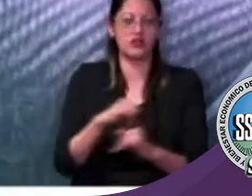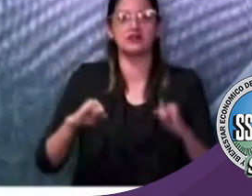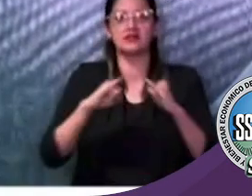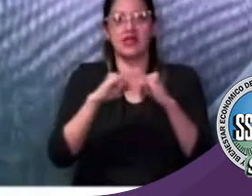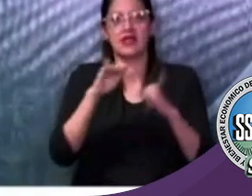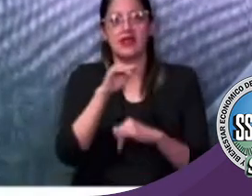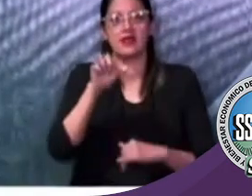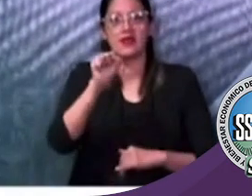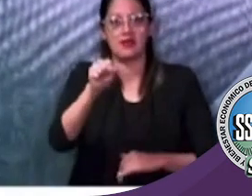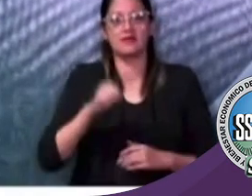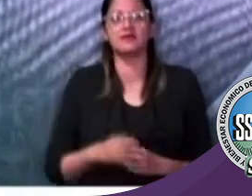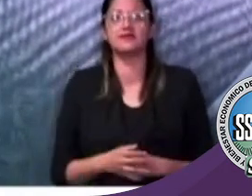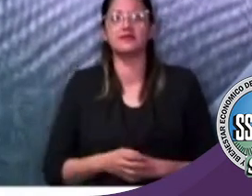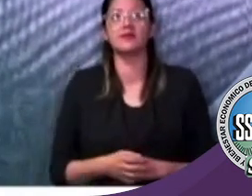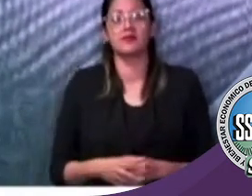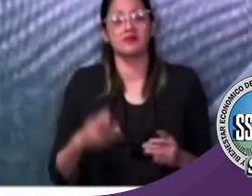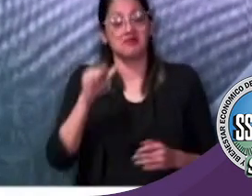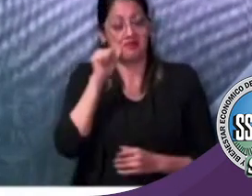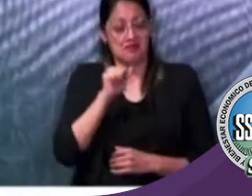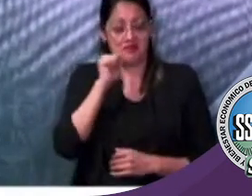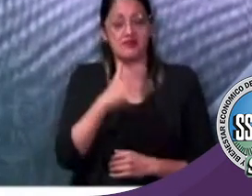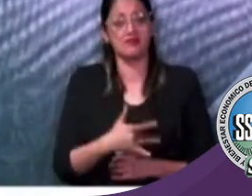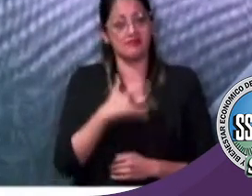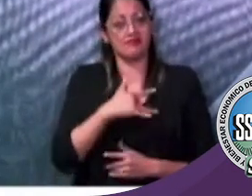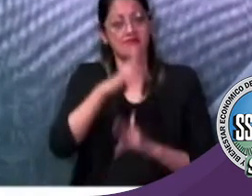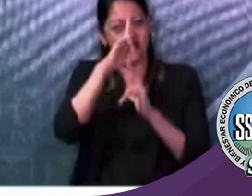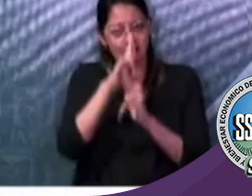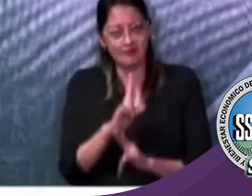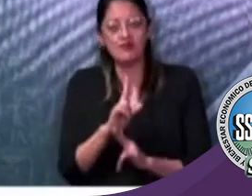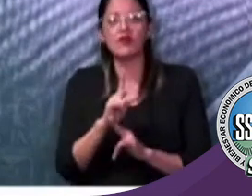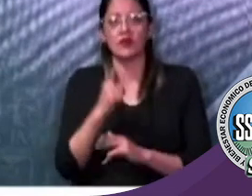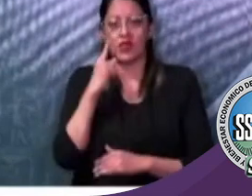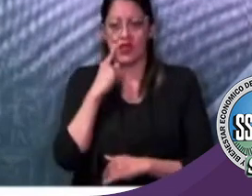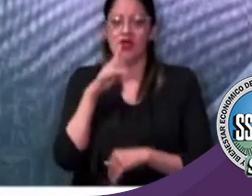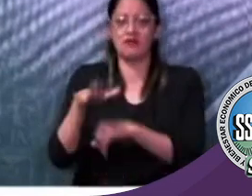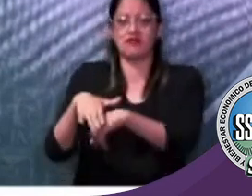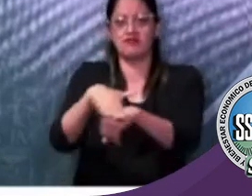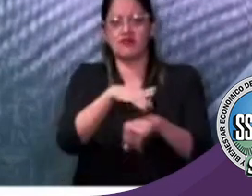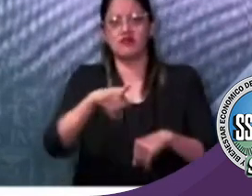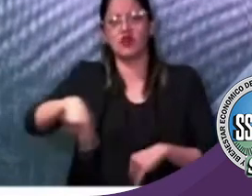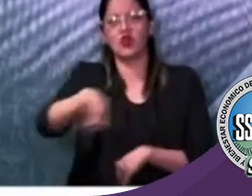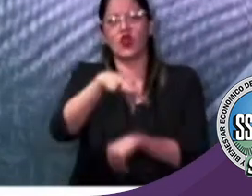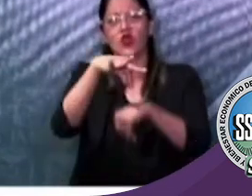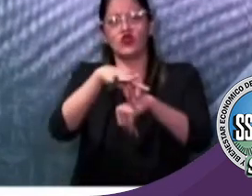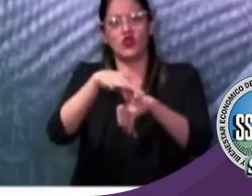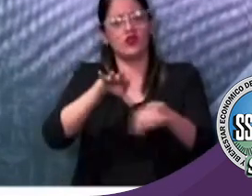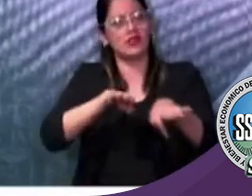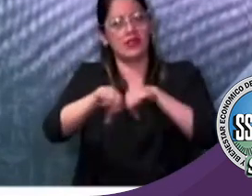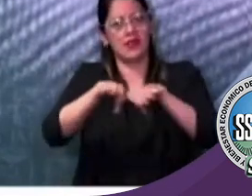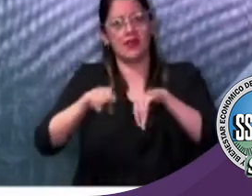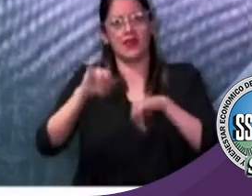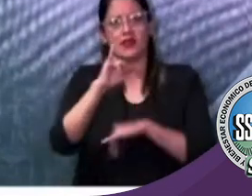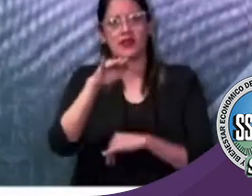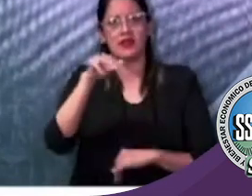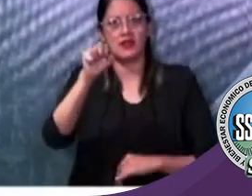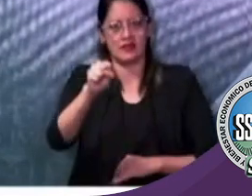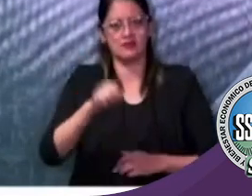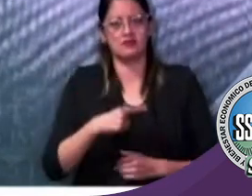Seguro Social. Siempre será un honor dirigirme al cuerpo médico del Instituto Mexicano del Seguro